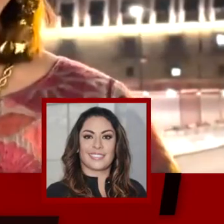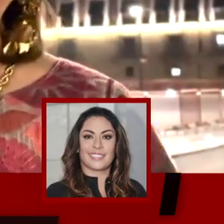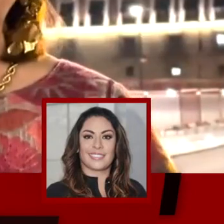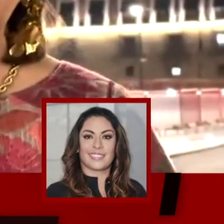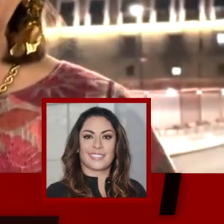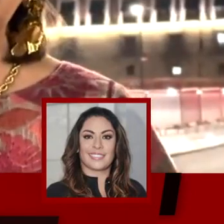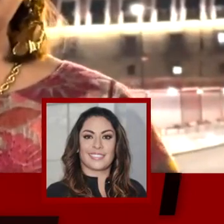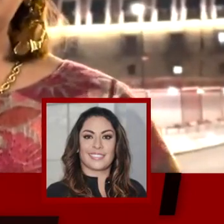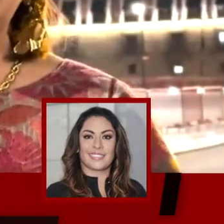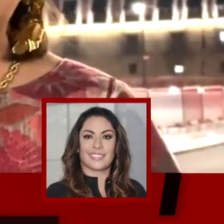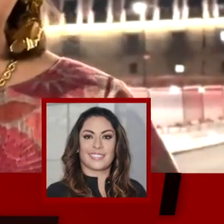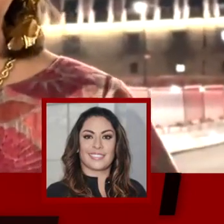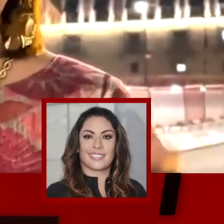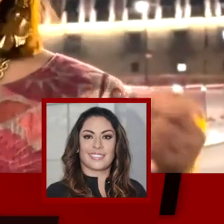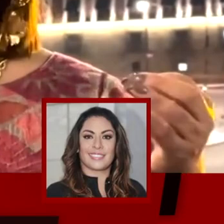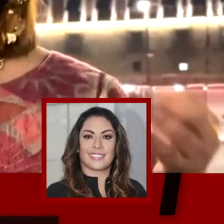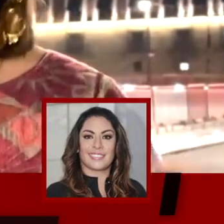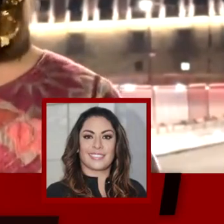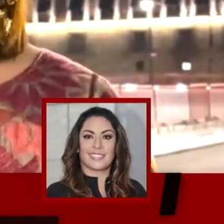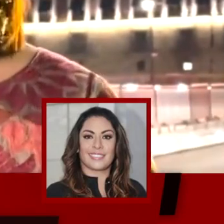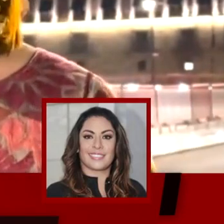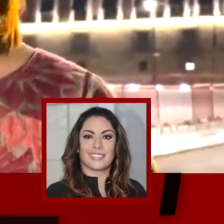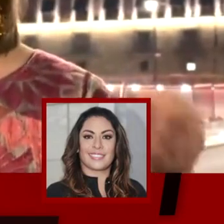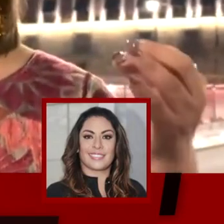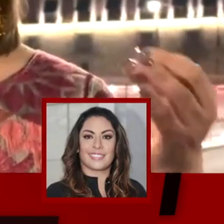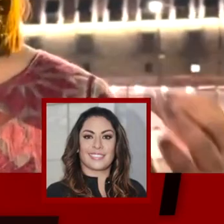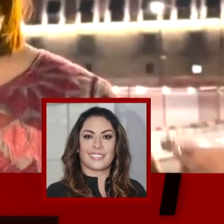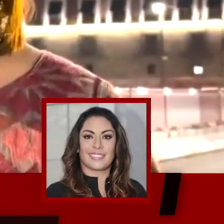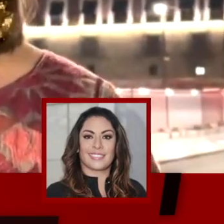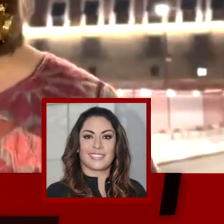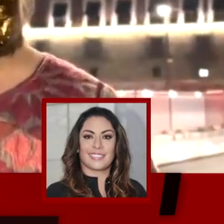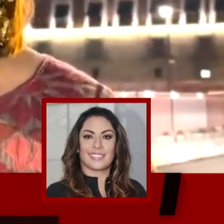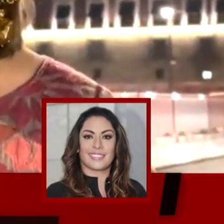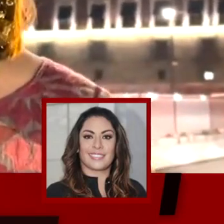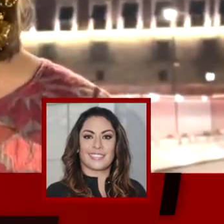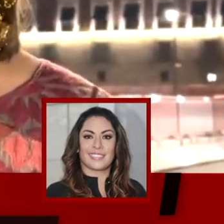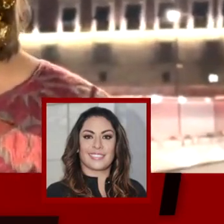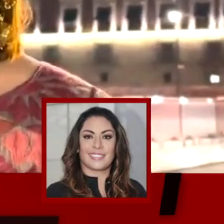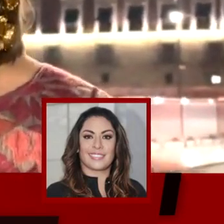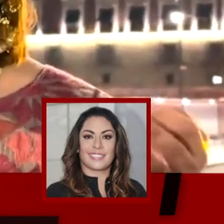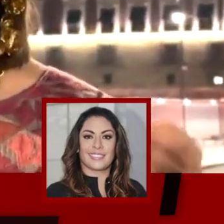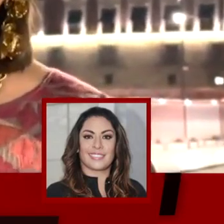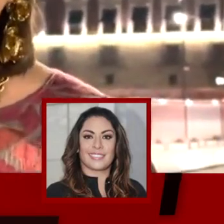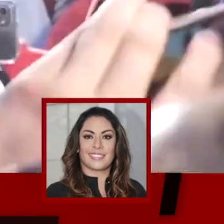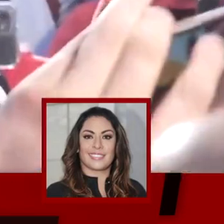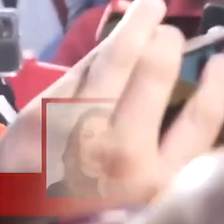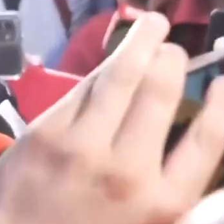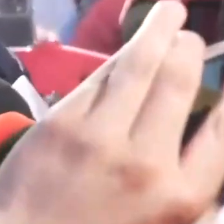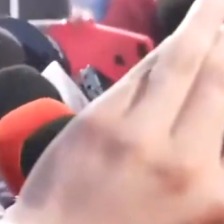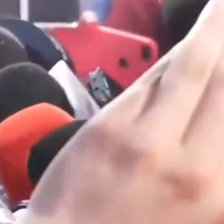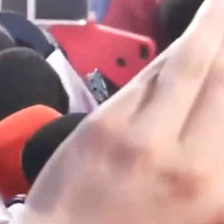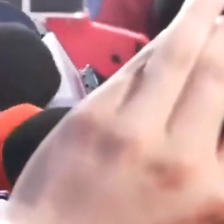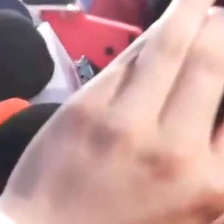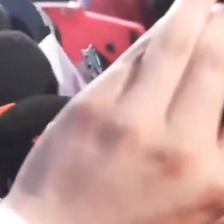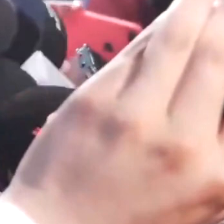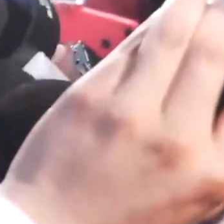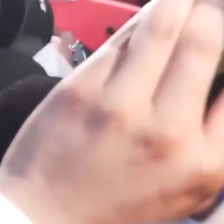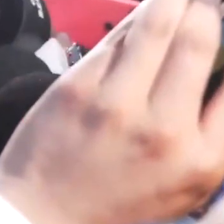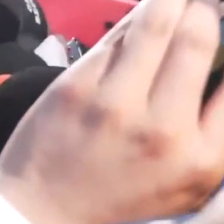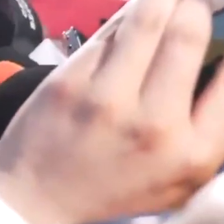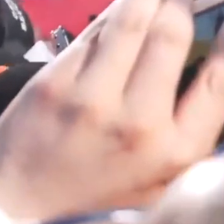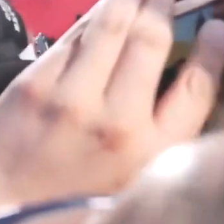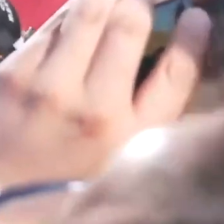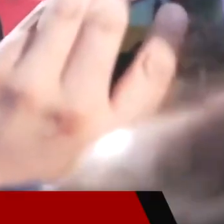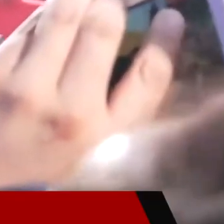violencia comprende todas aquellas acciones u omisiones de personas servidoras públicas que dirigen a una